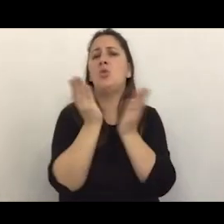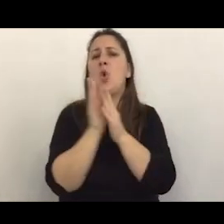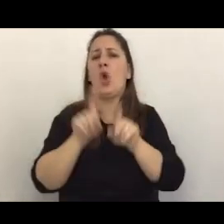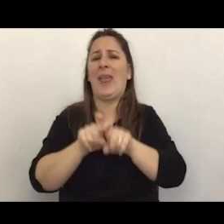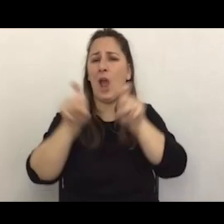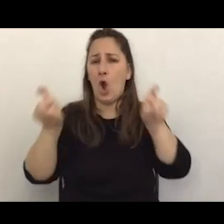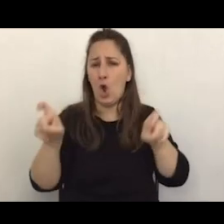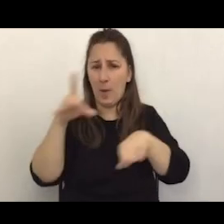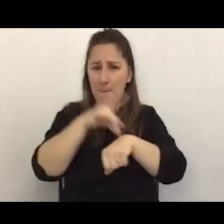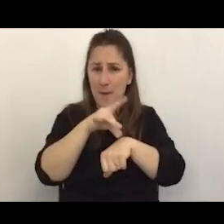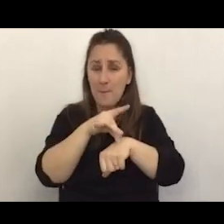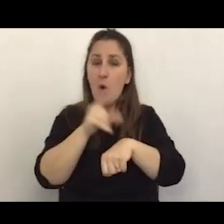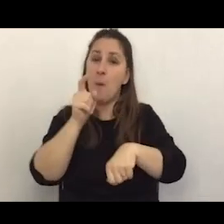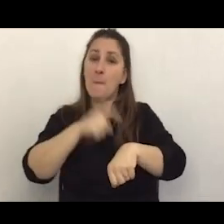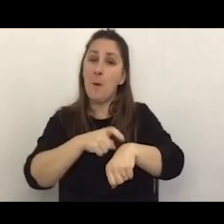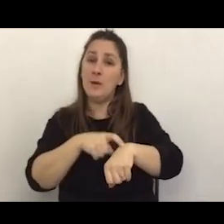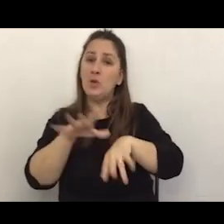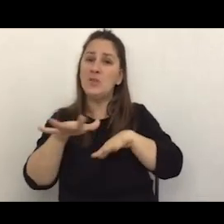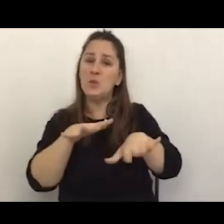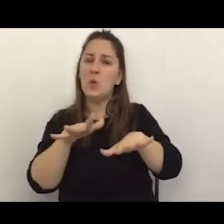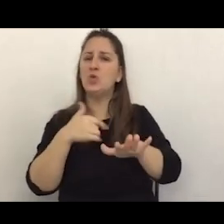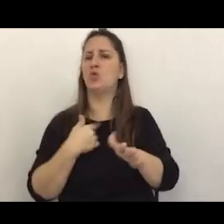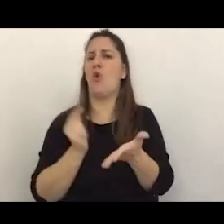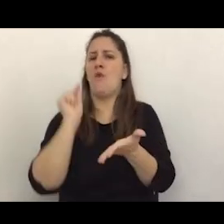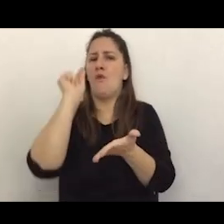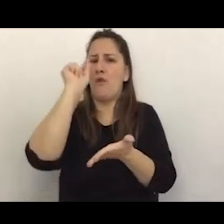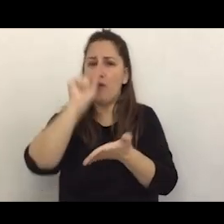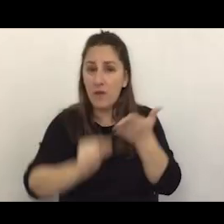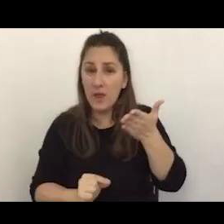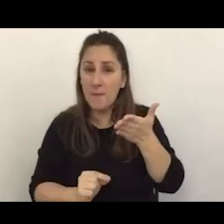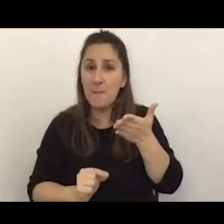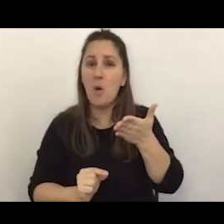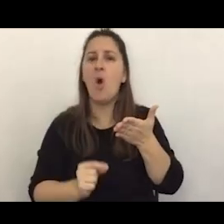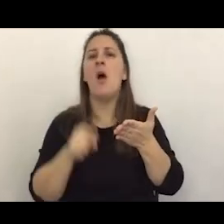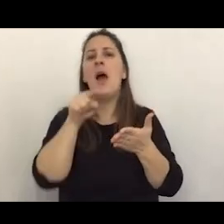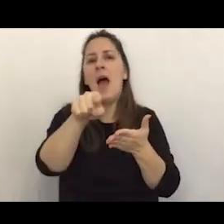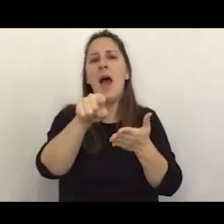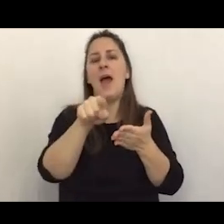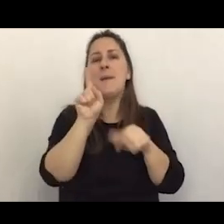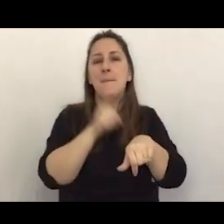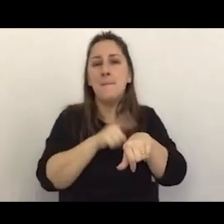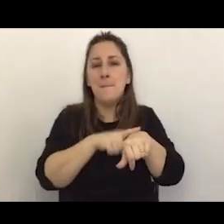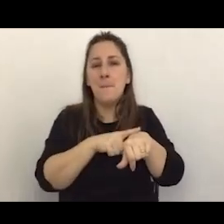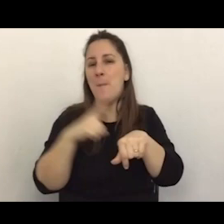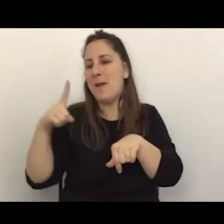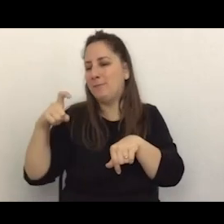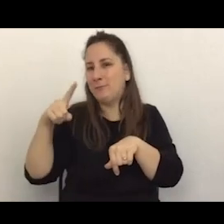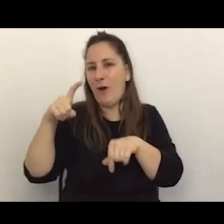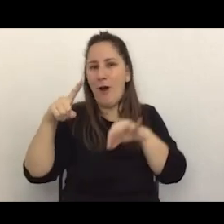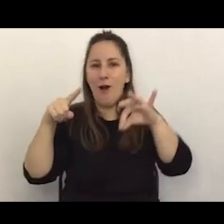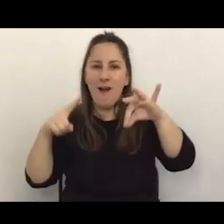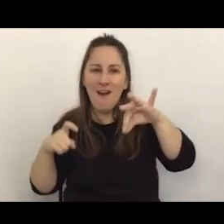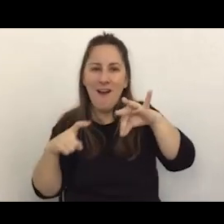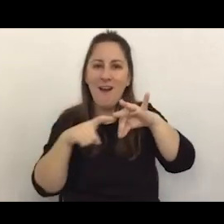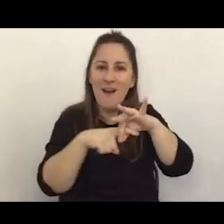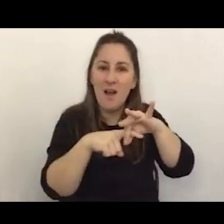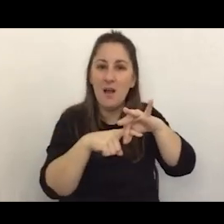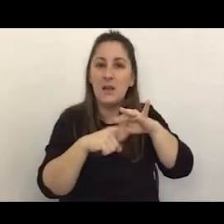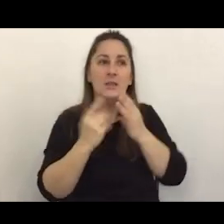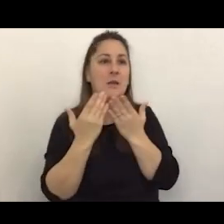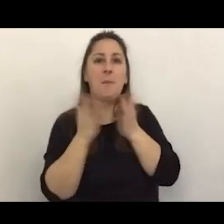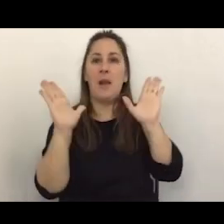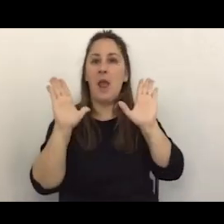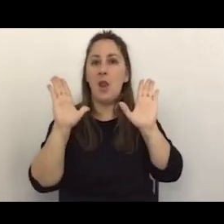en ese contexto me hacen firmar que la van a inseminar con... O sea, ahí ya no sería ni pleno ni libre porque hay dolo